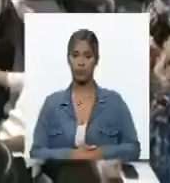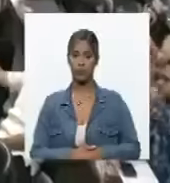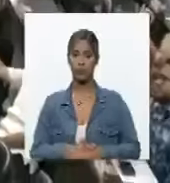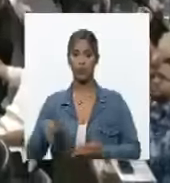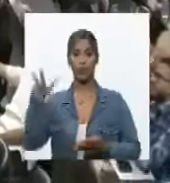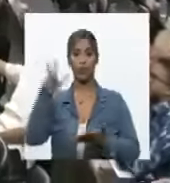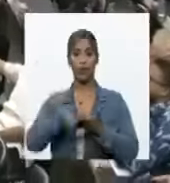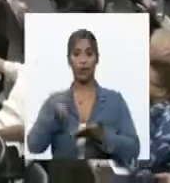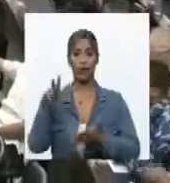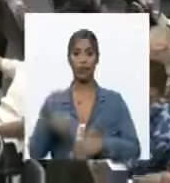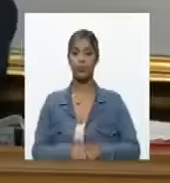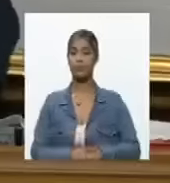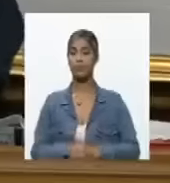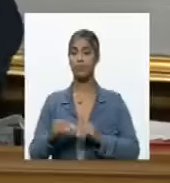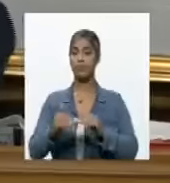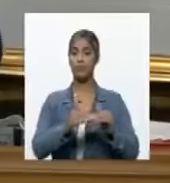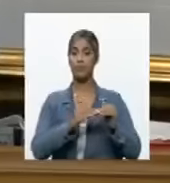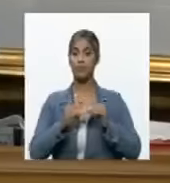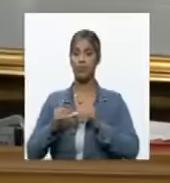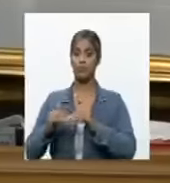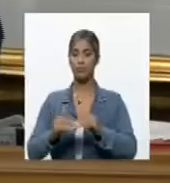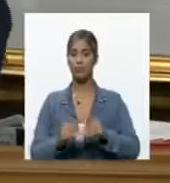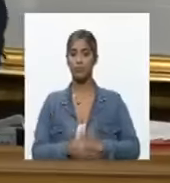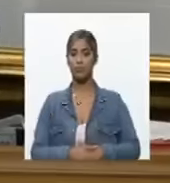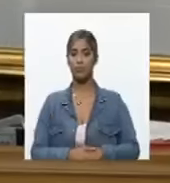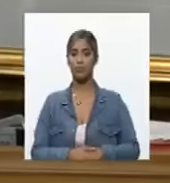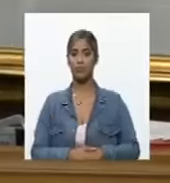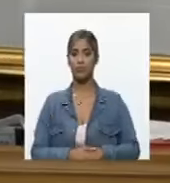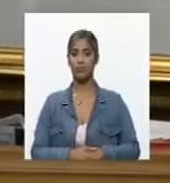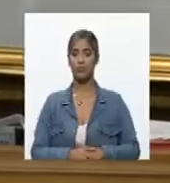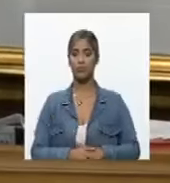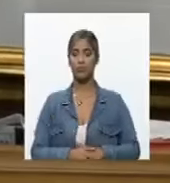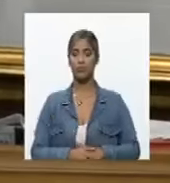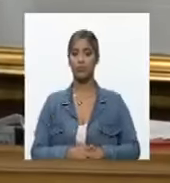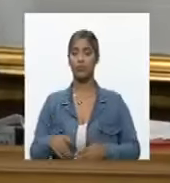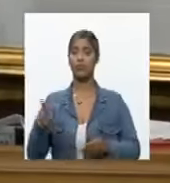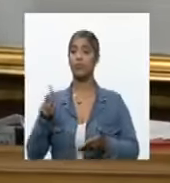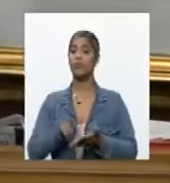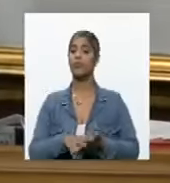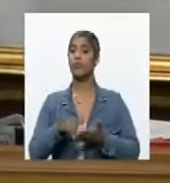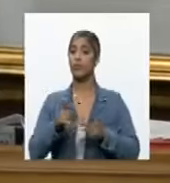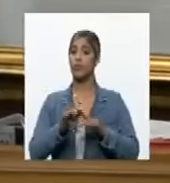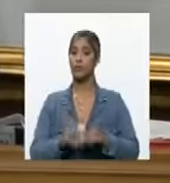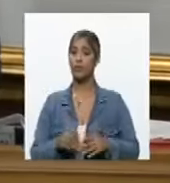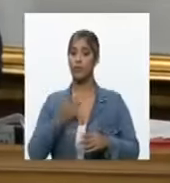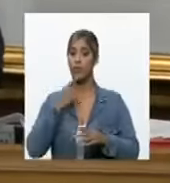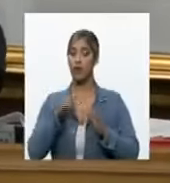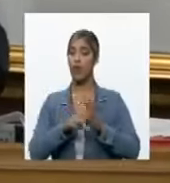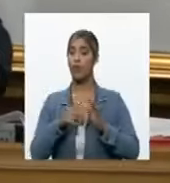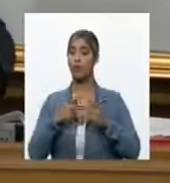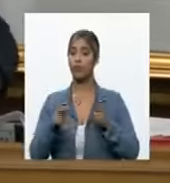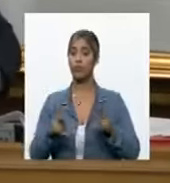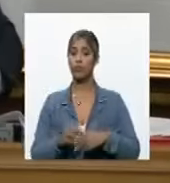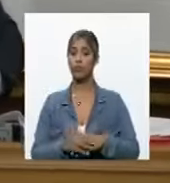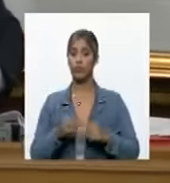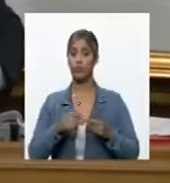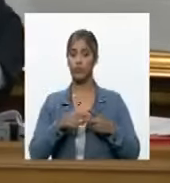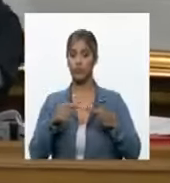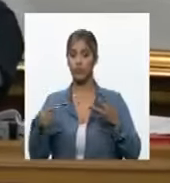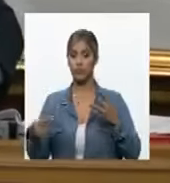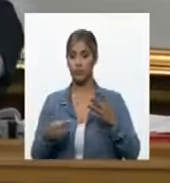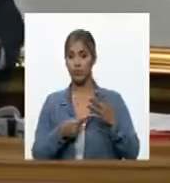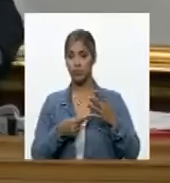Queda aprobado por unanimidad. Se declara aprobado el acuerdo y se remite por Secretaría de la Gaceta Oficial a los fines de su